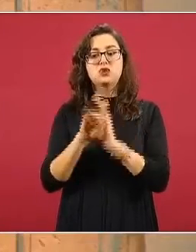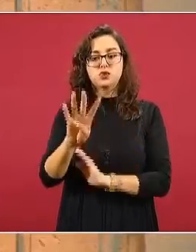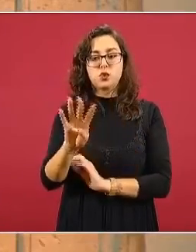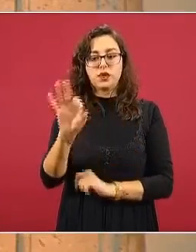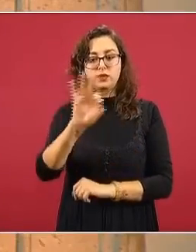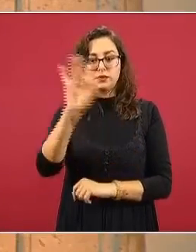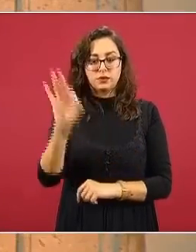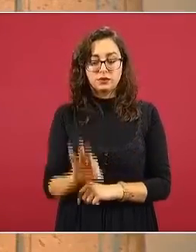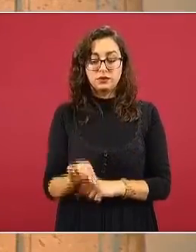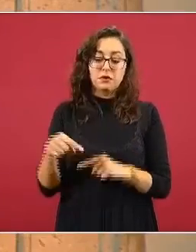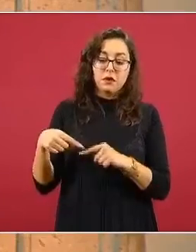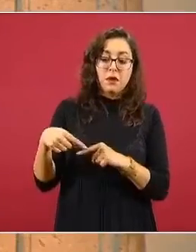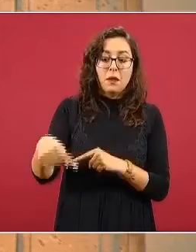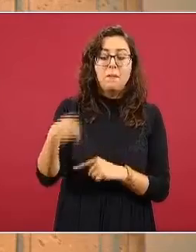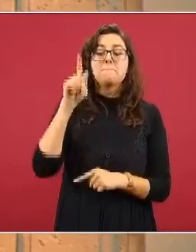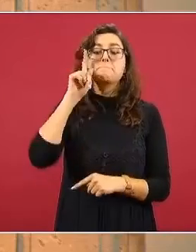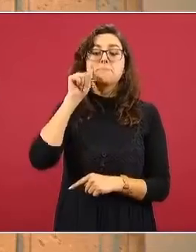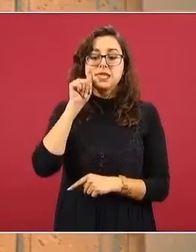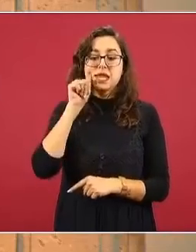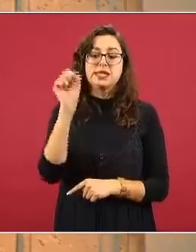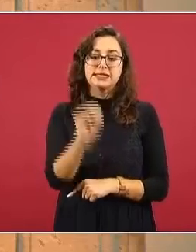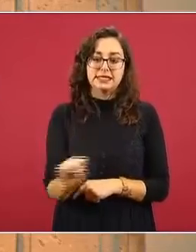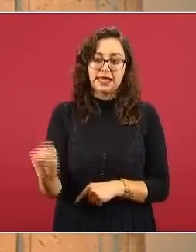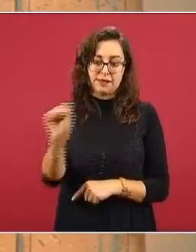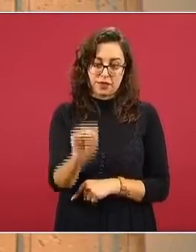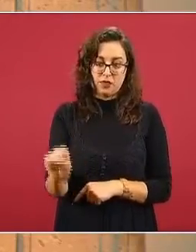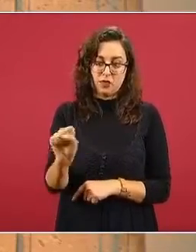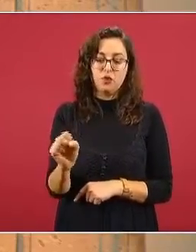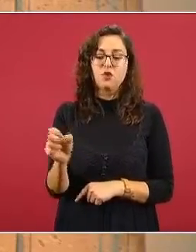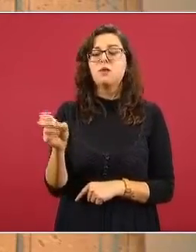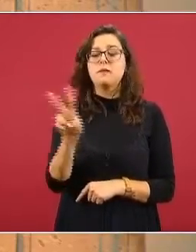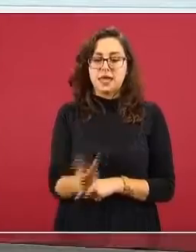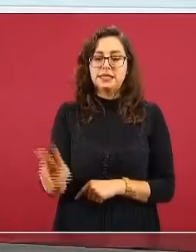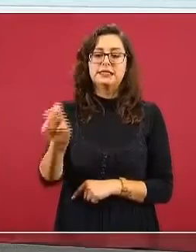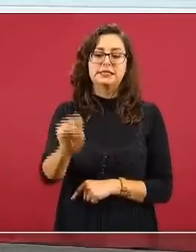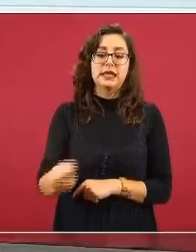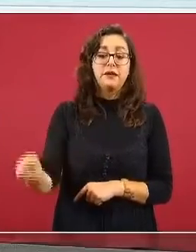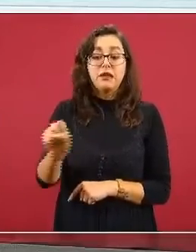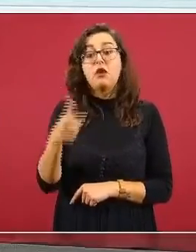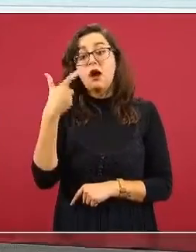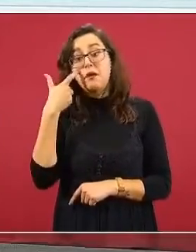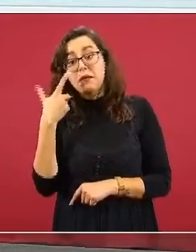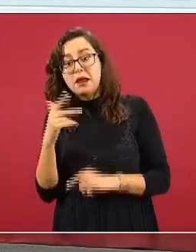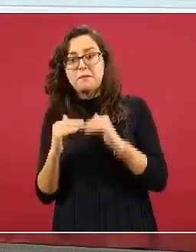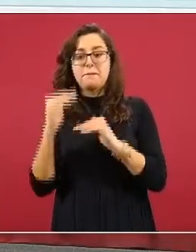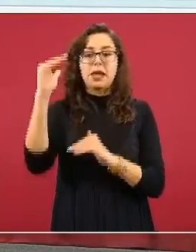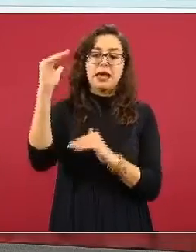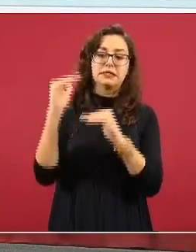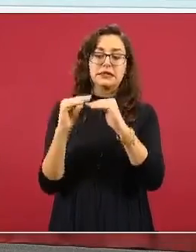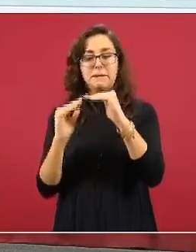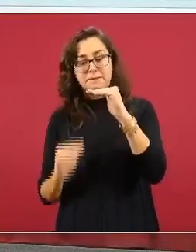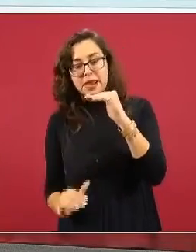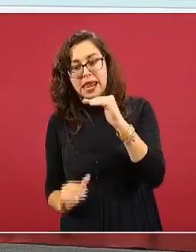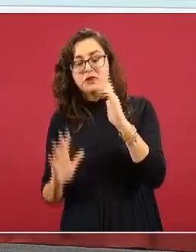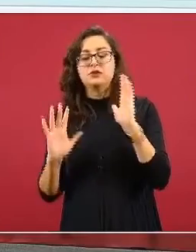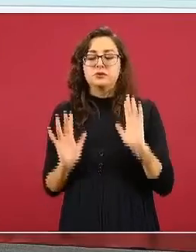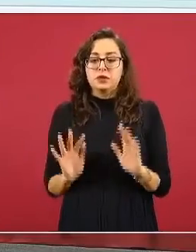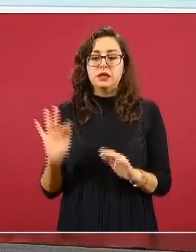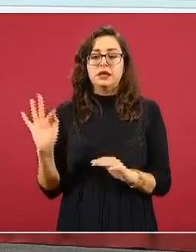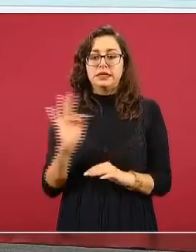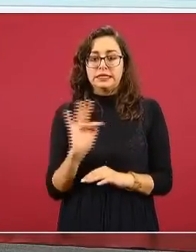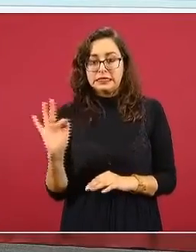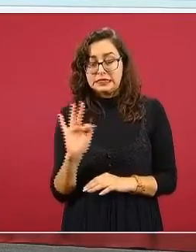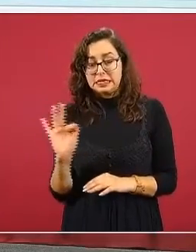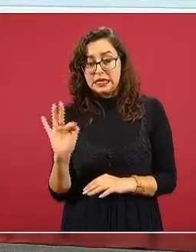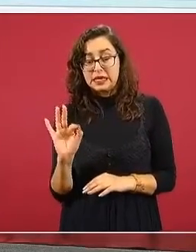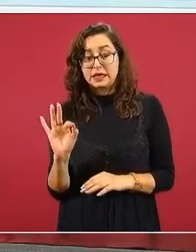4%, nos queda todavía mañana viernes y el sábado para ver cambios, y posiblemente pudiéramos nuevamente, como